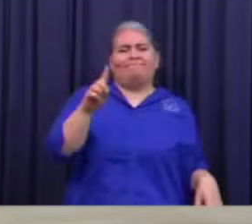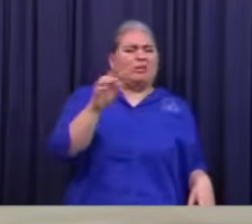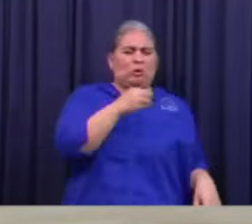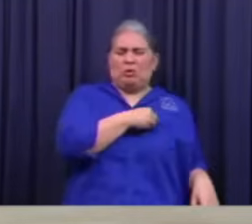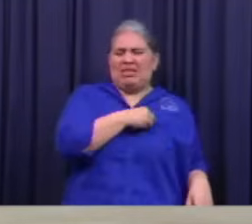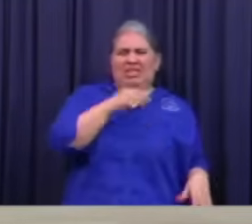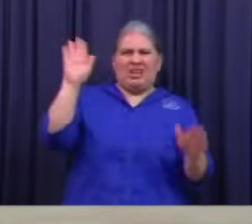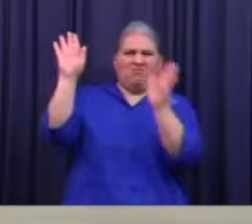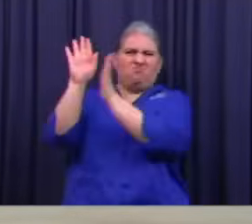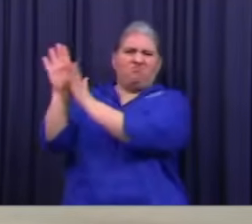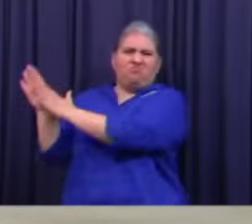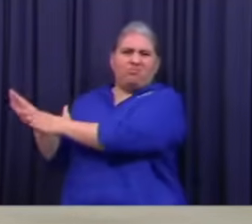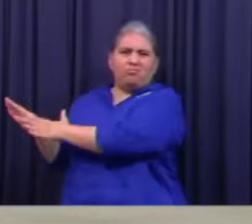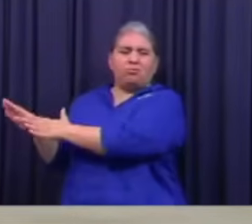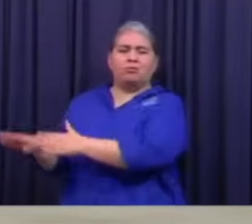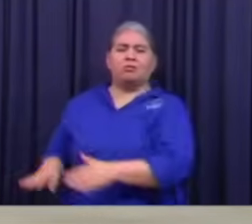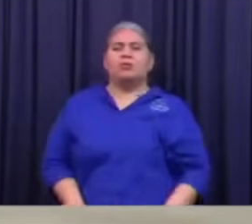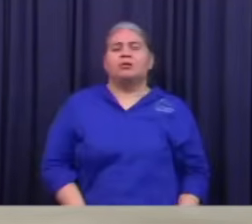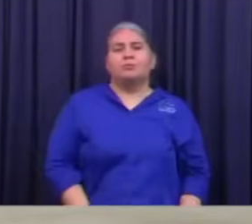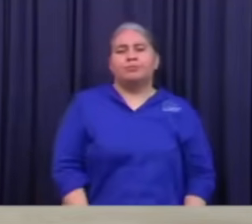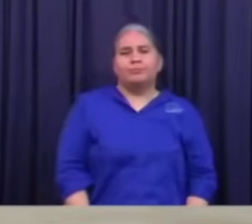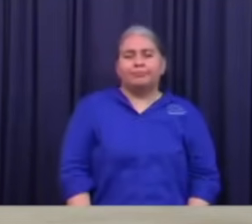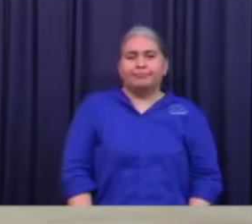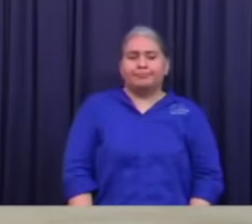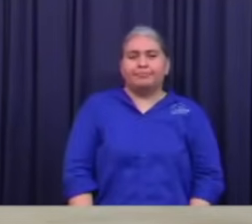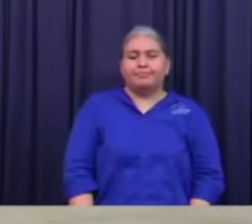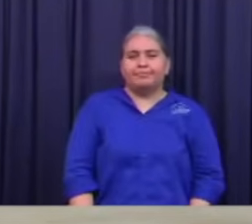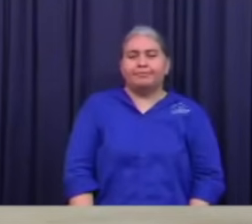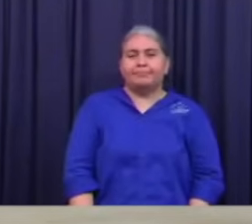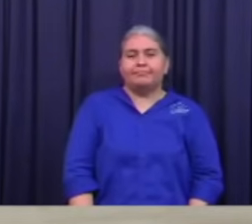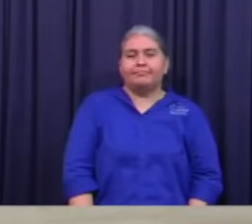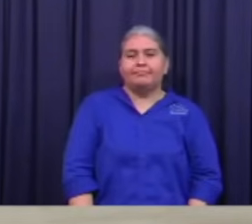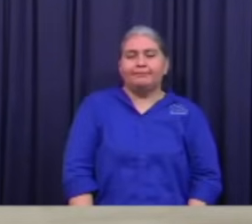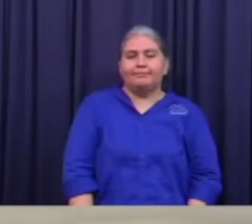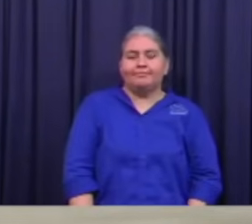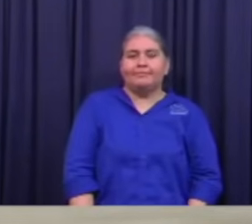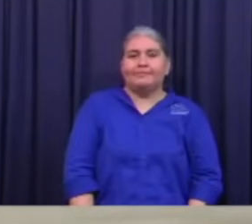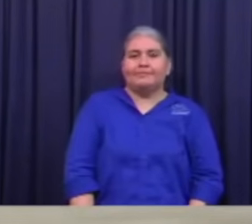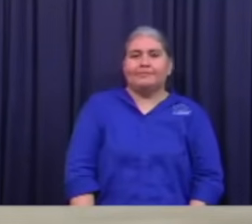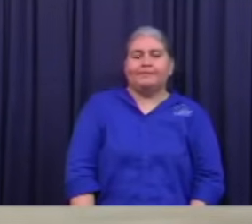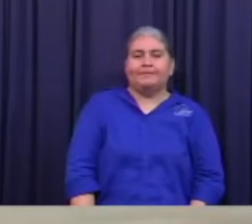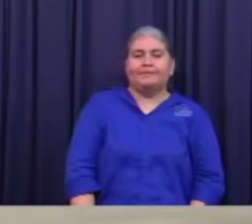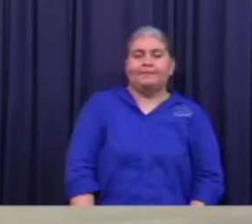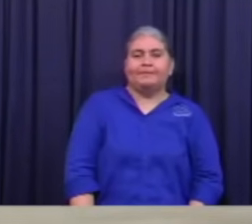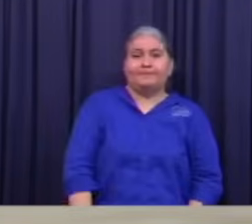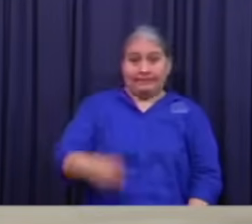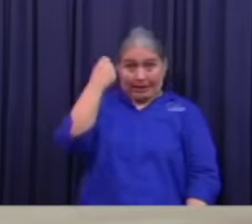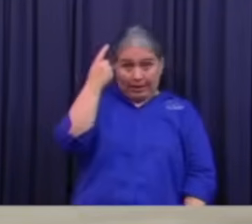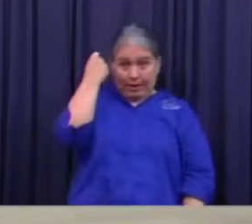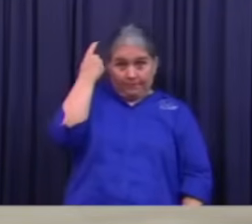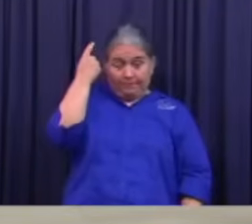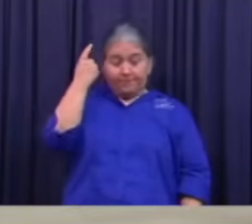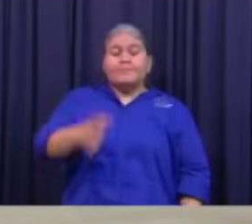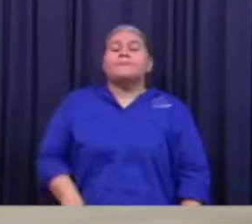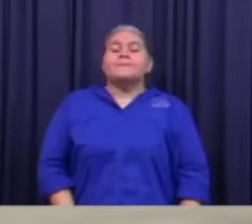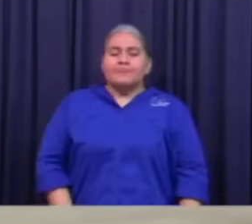esa tristeza en el nombre de Jesús Okay miremos Qué pasó Qué porción